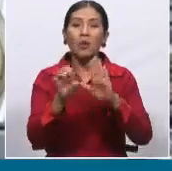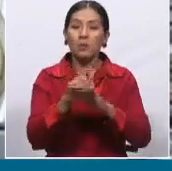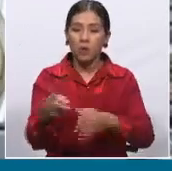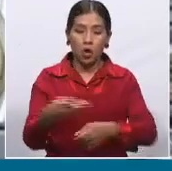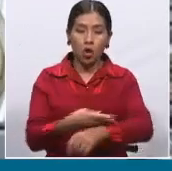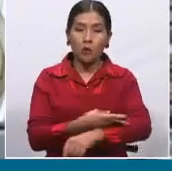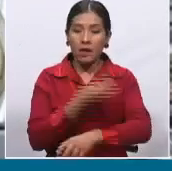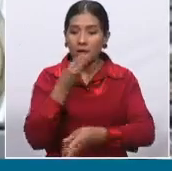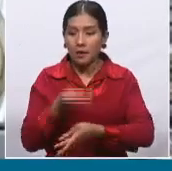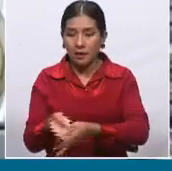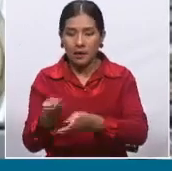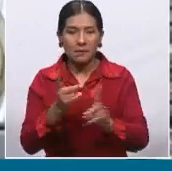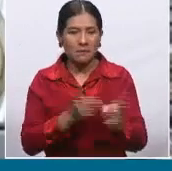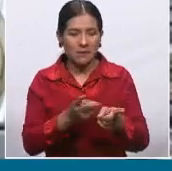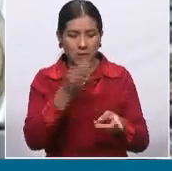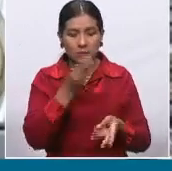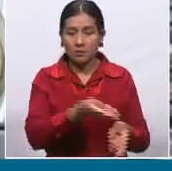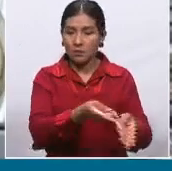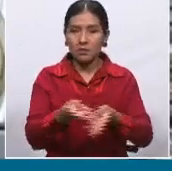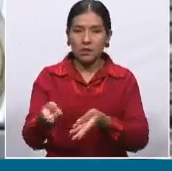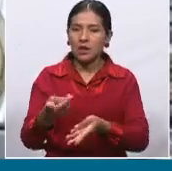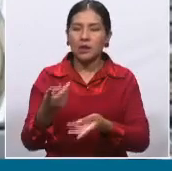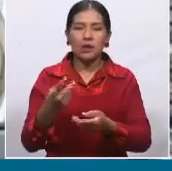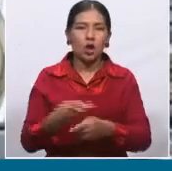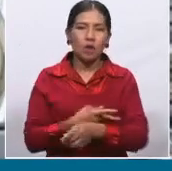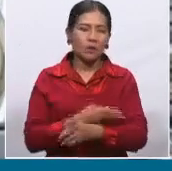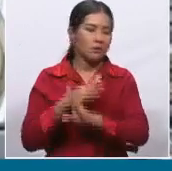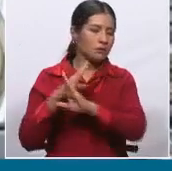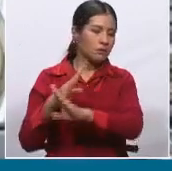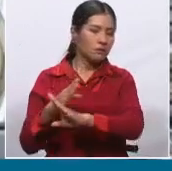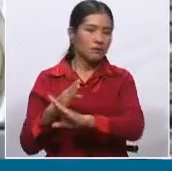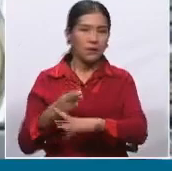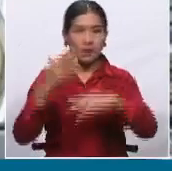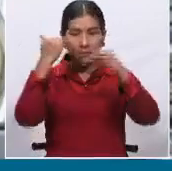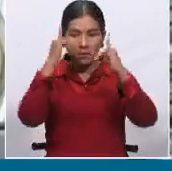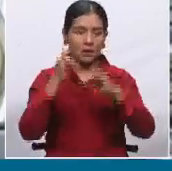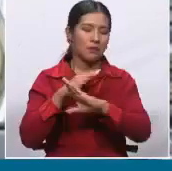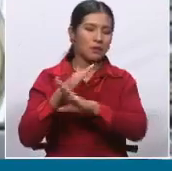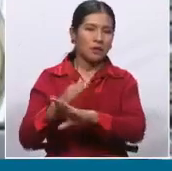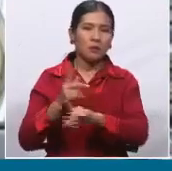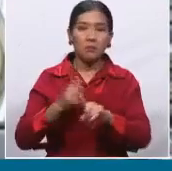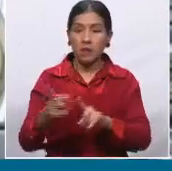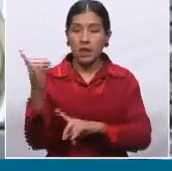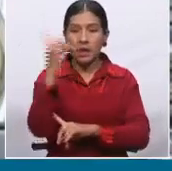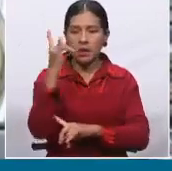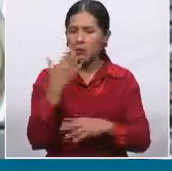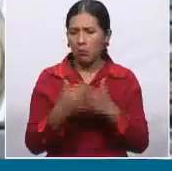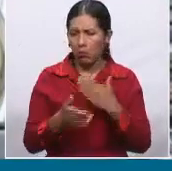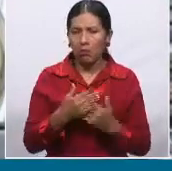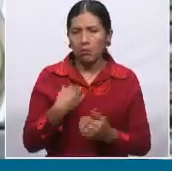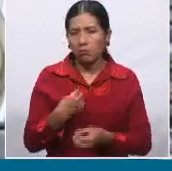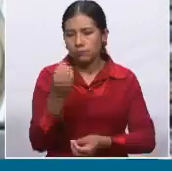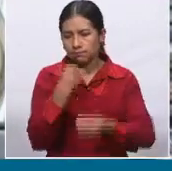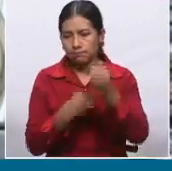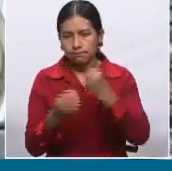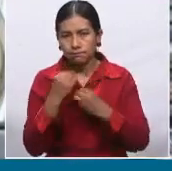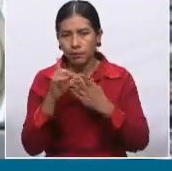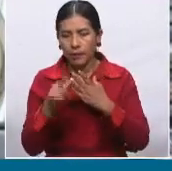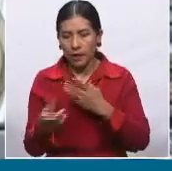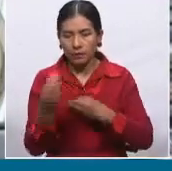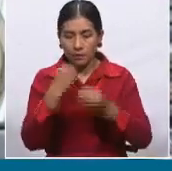bastante selectiva, peor la vaca aún. No los va a comer, pero sí la llama se la come y además les